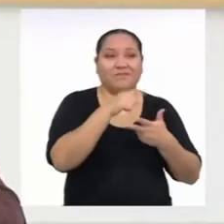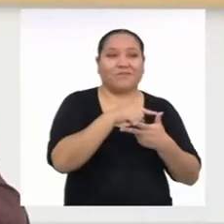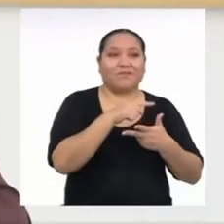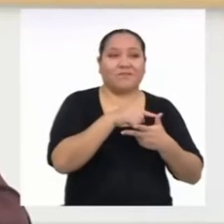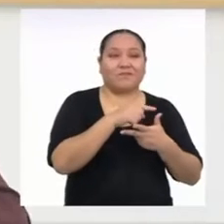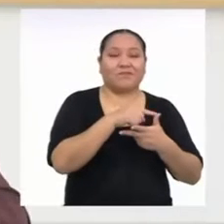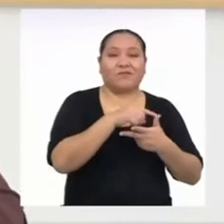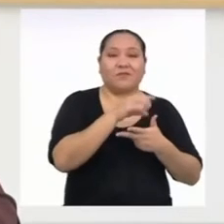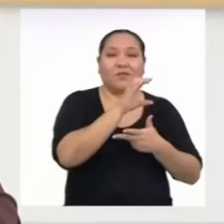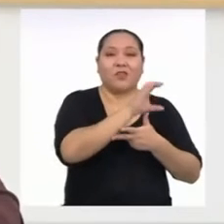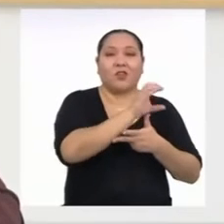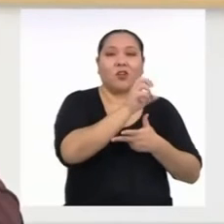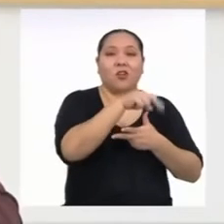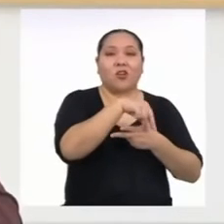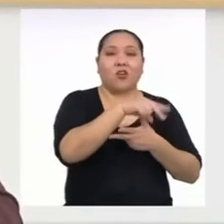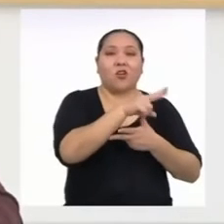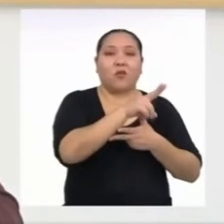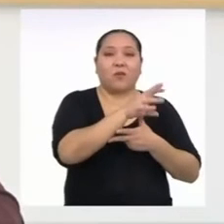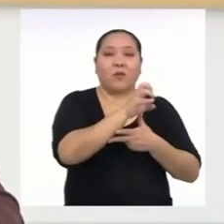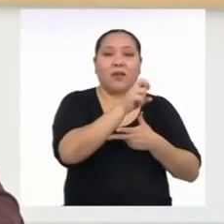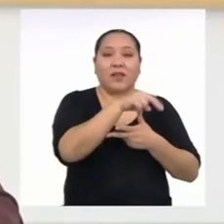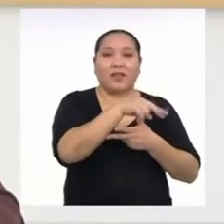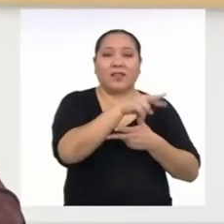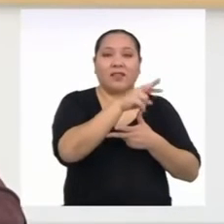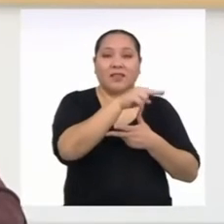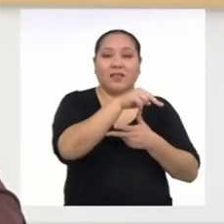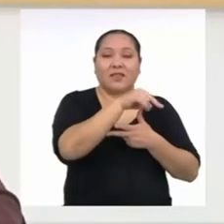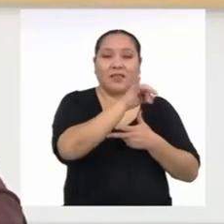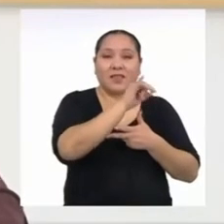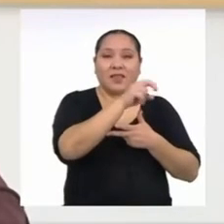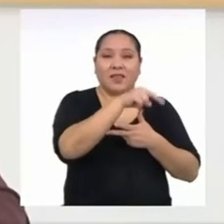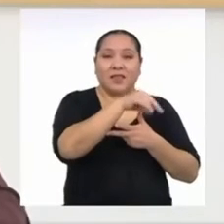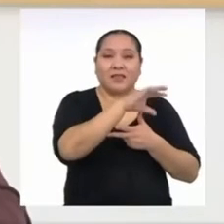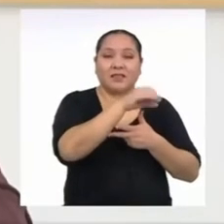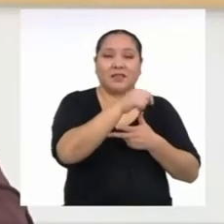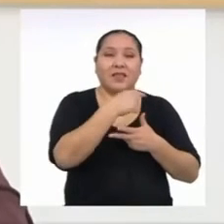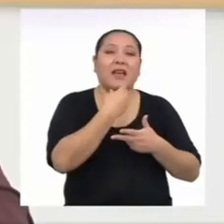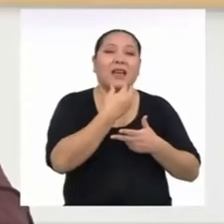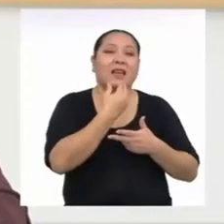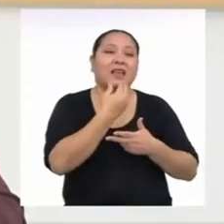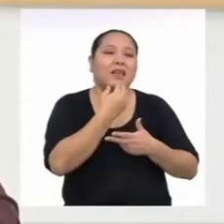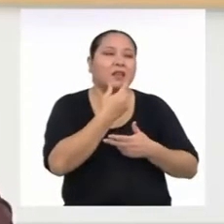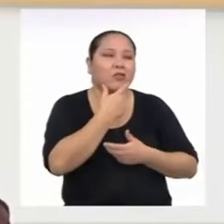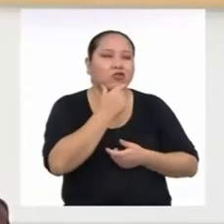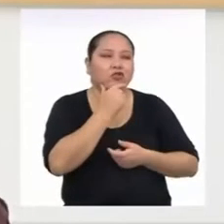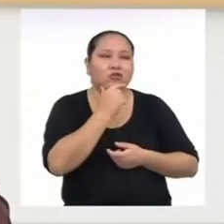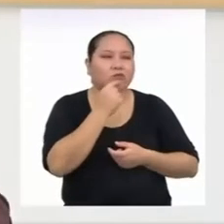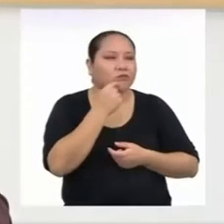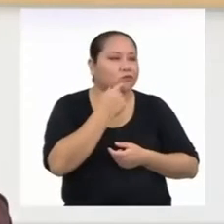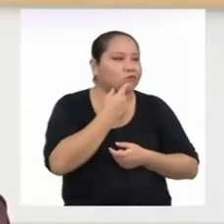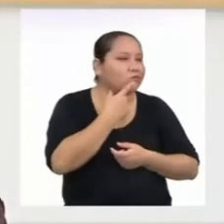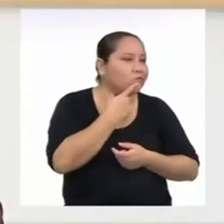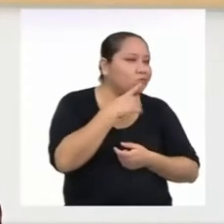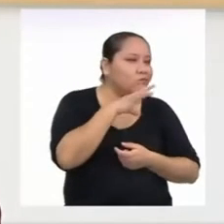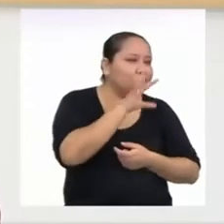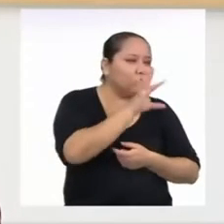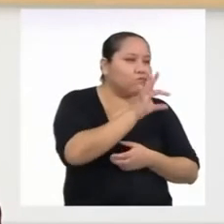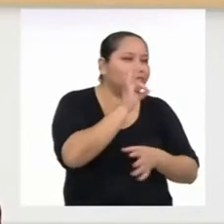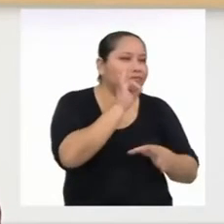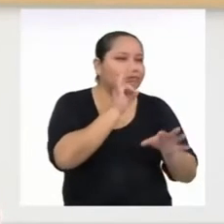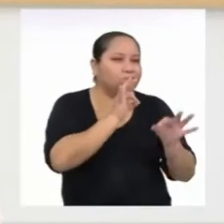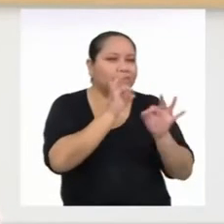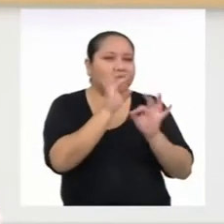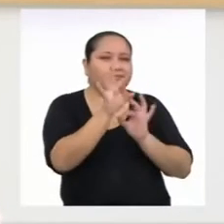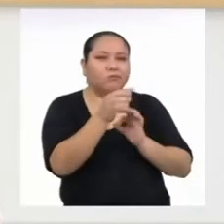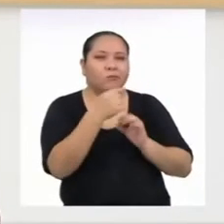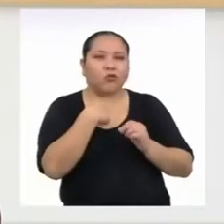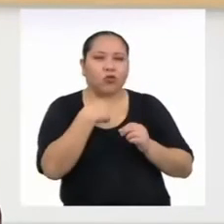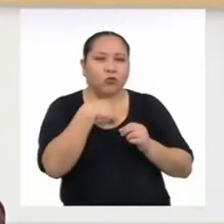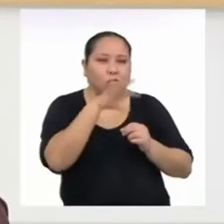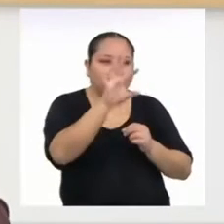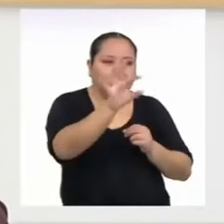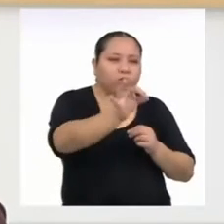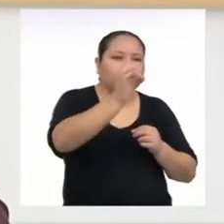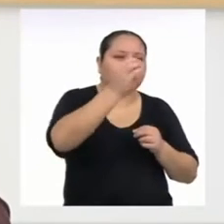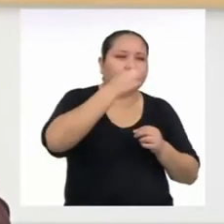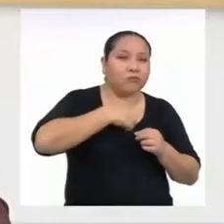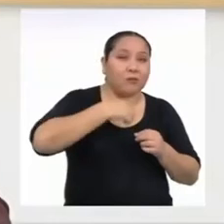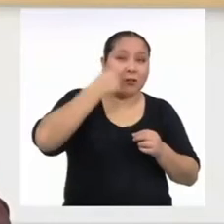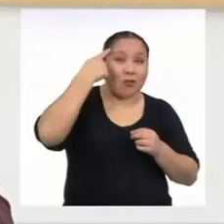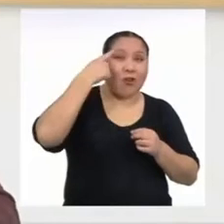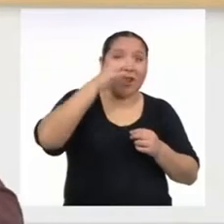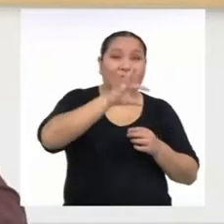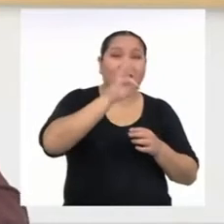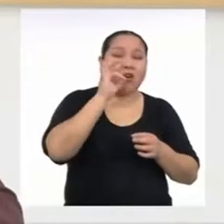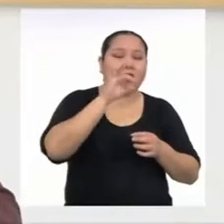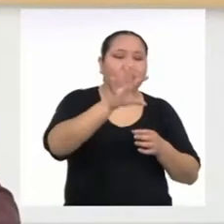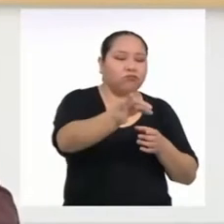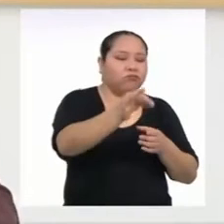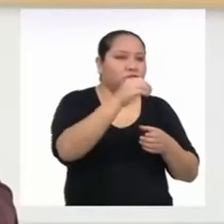muestreo por conveniencia. Aquí el investigador decide qué individuos de la población pasan a formar parte de la muestra en función